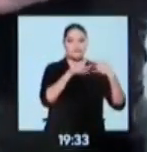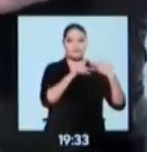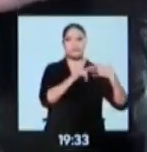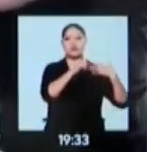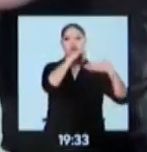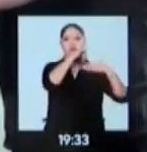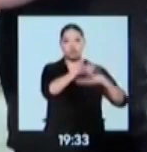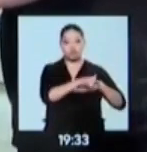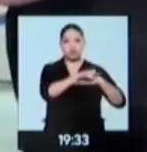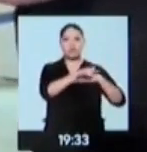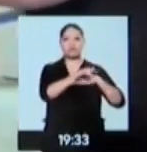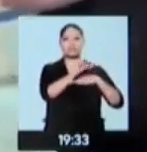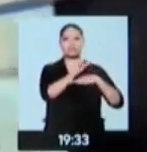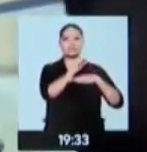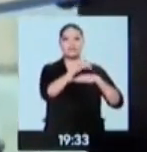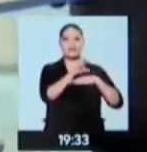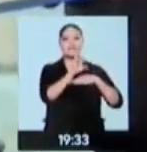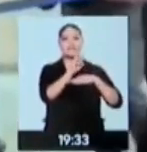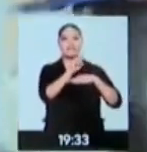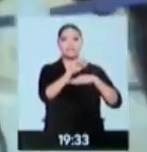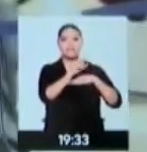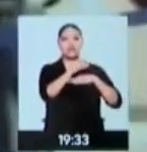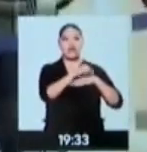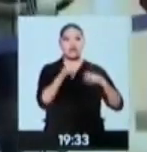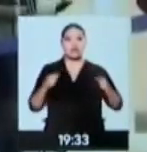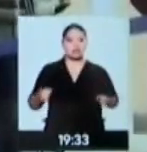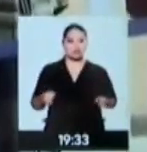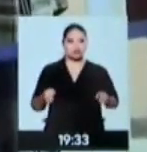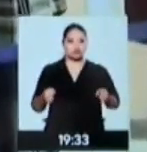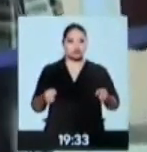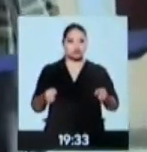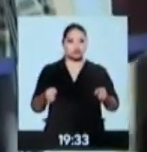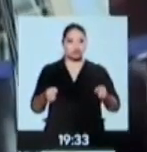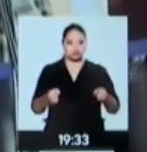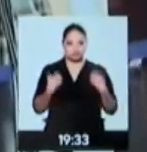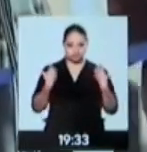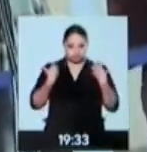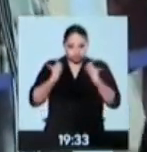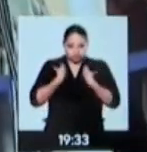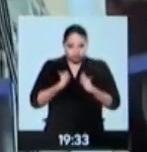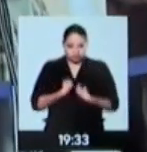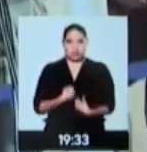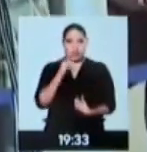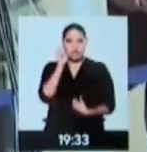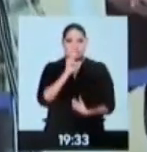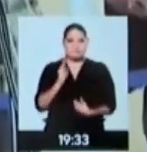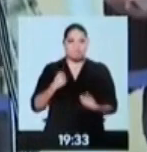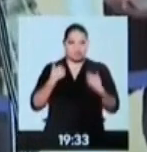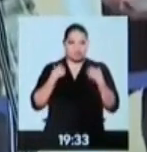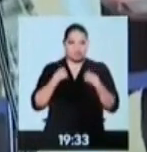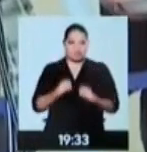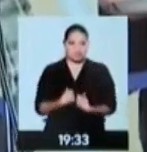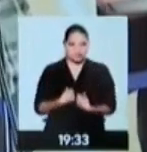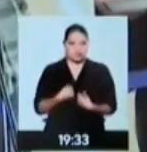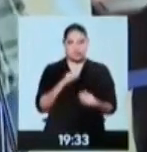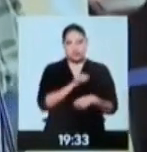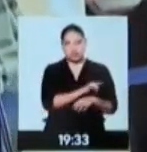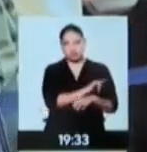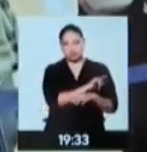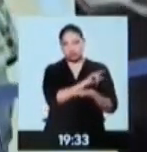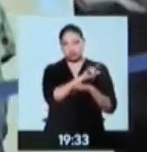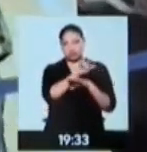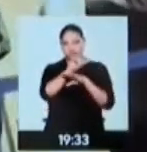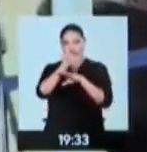Caro? Sí, bueno, esta fianza ha sido acreditada ante los Estados Unidos. Se le tiene